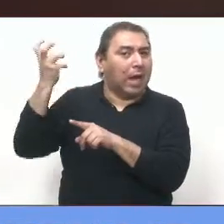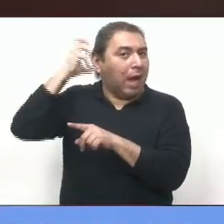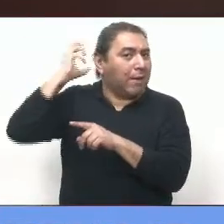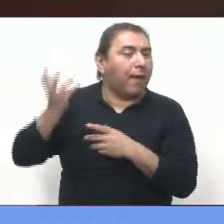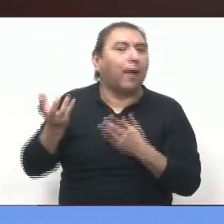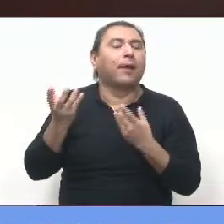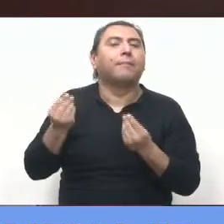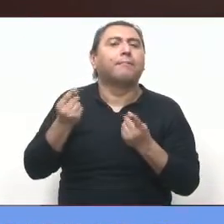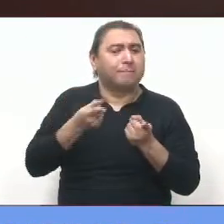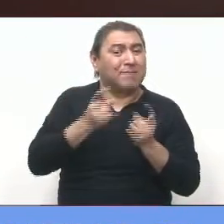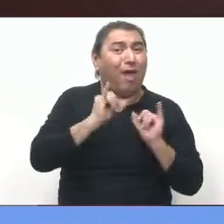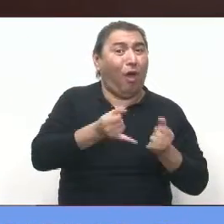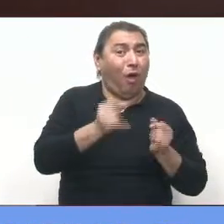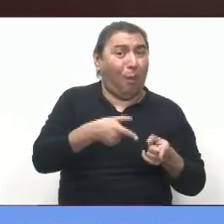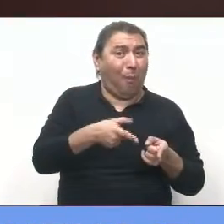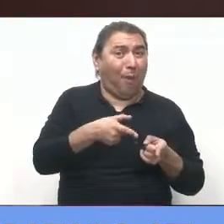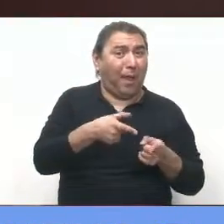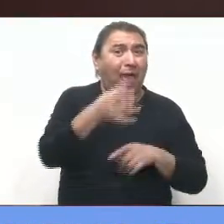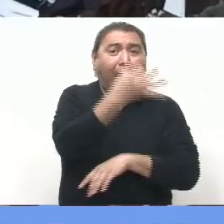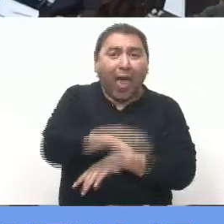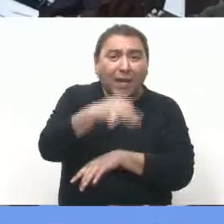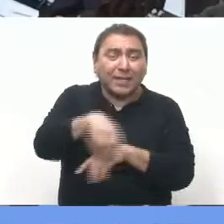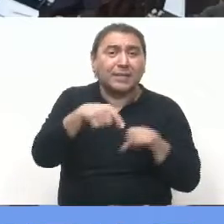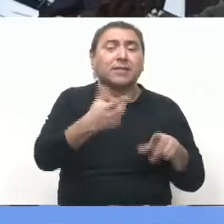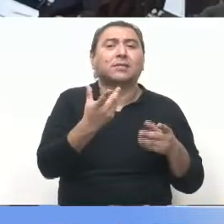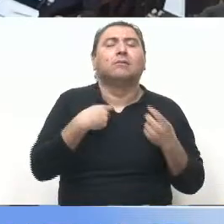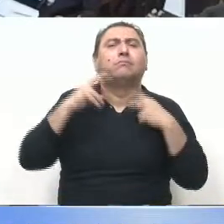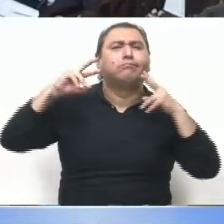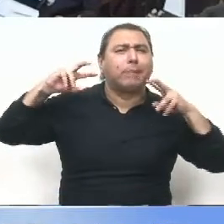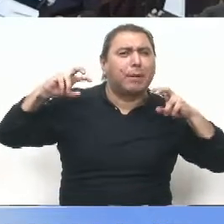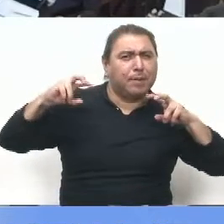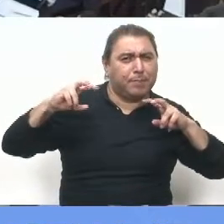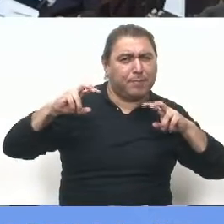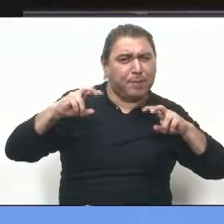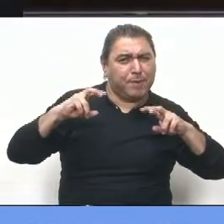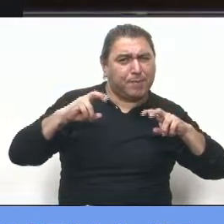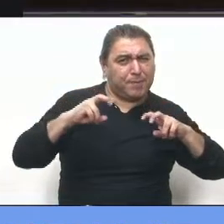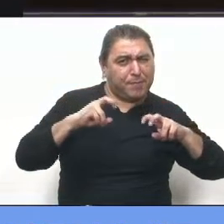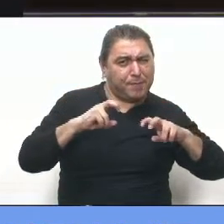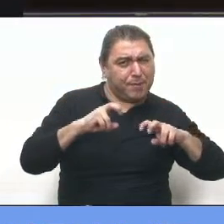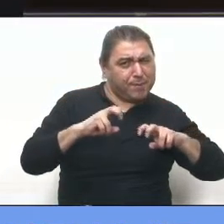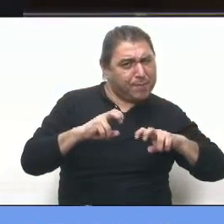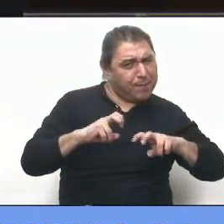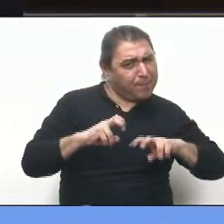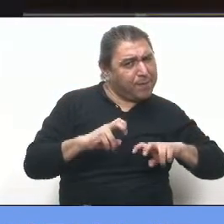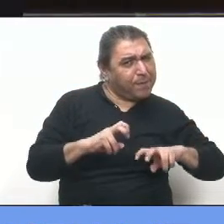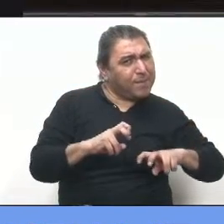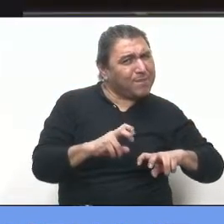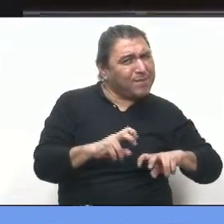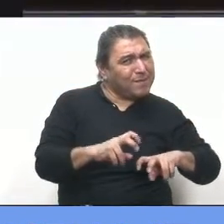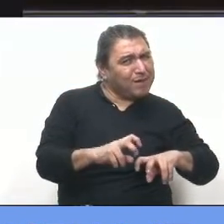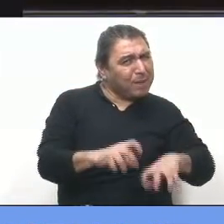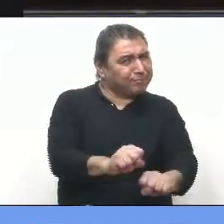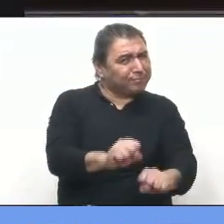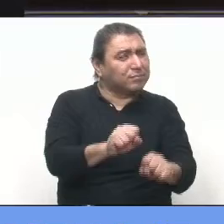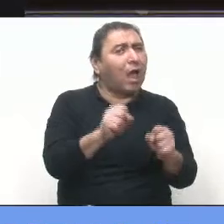esta joven arquitecta hizo todo un rastreo de cuáles eran las obras de Eva Perón en Catamarca. Y entonces